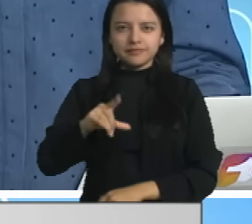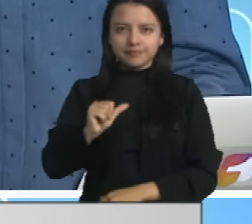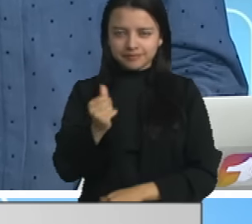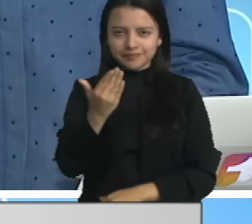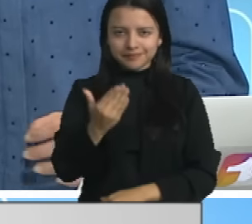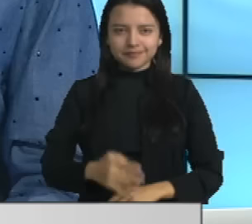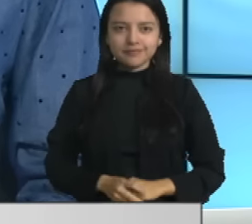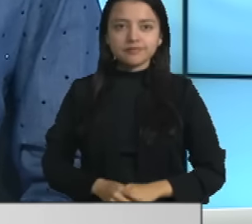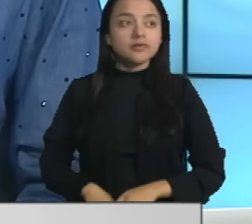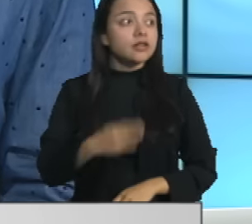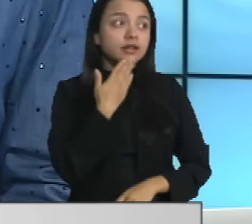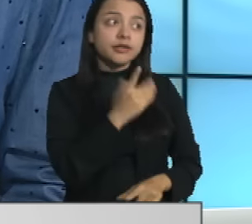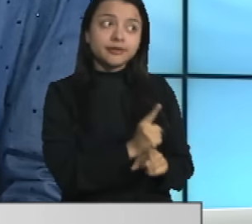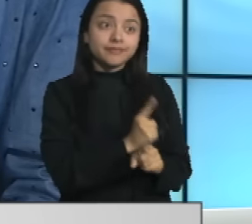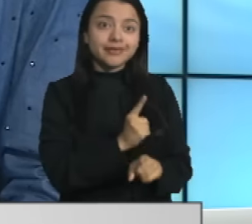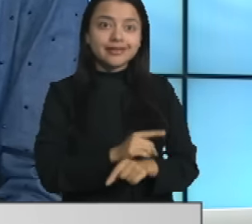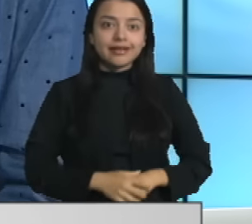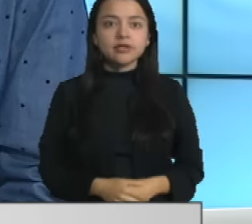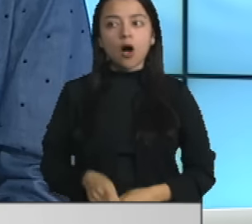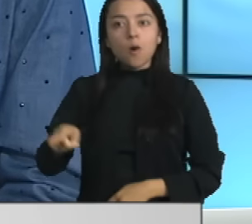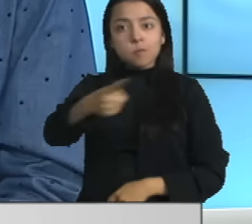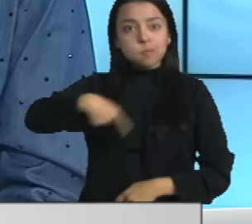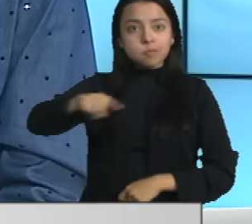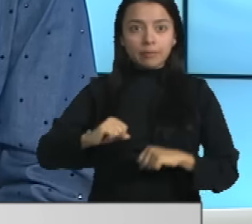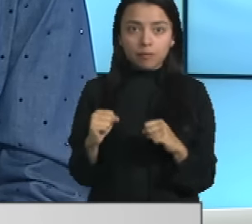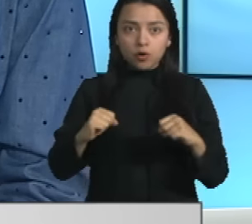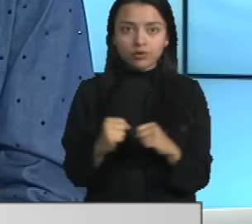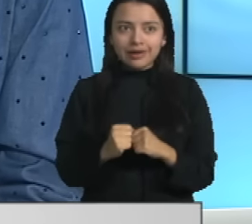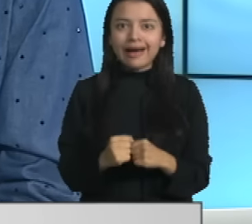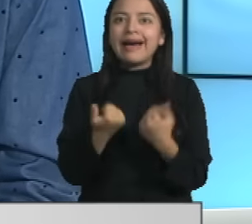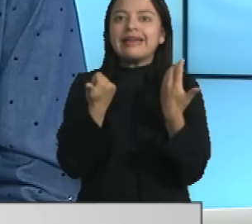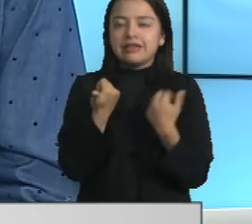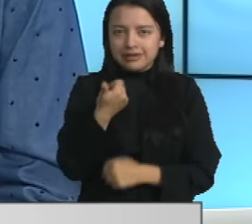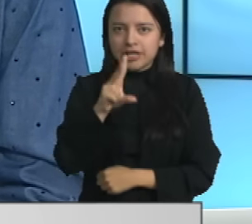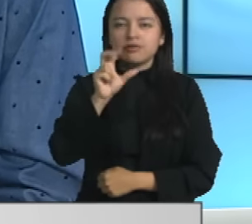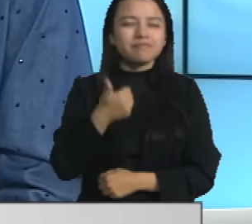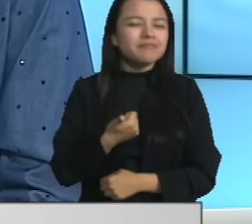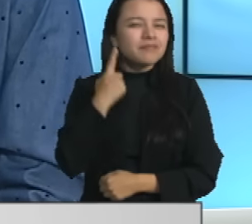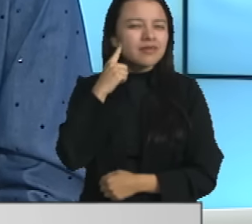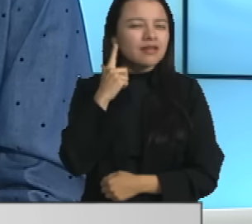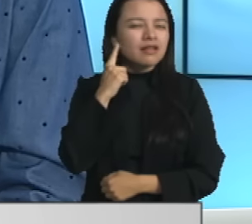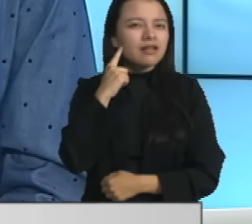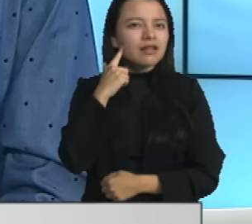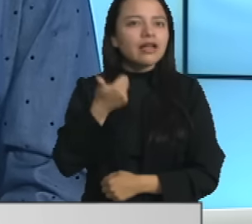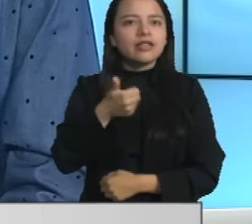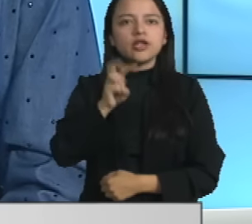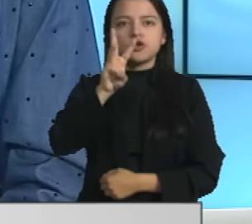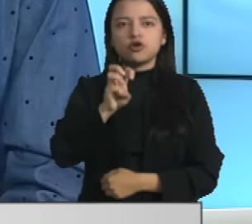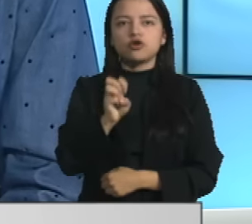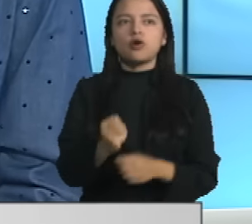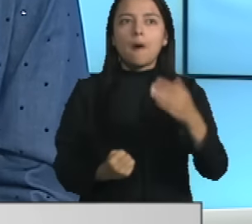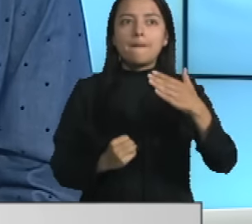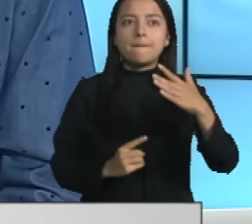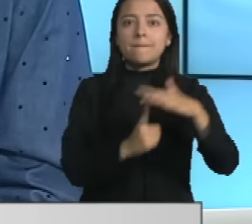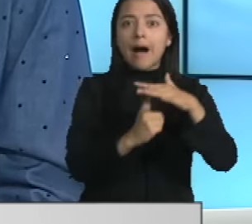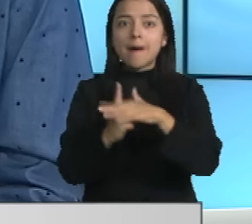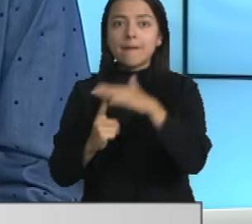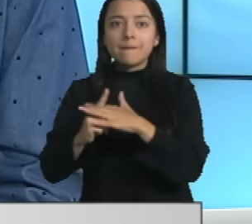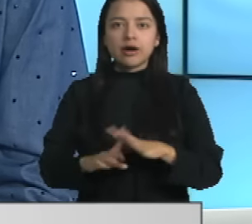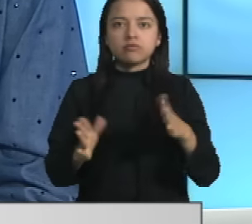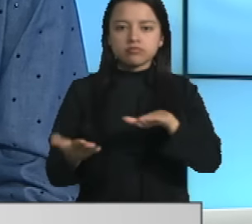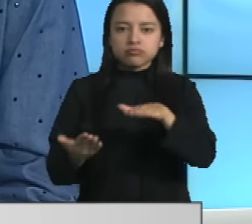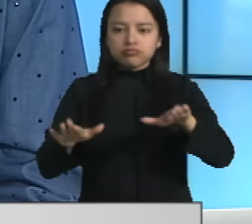Así es, Luisa, muchísimas gracias. Y en Bogotá específicamente hay 18 bloqueos por el tercer día de paro camionero. Las principales salidas